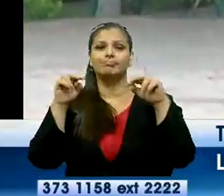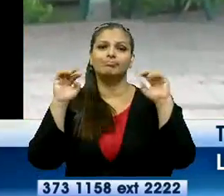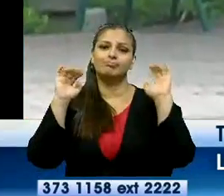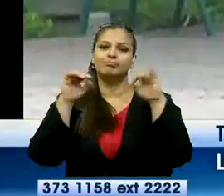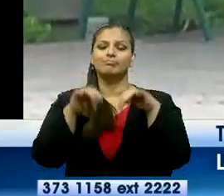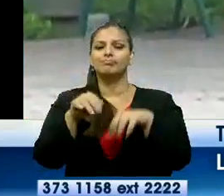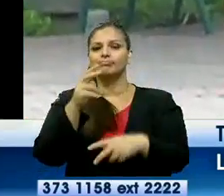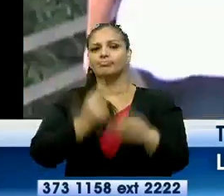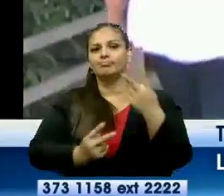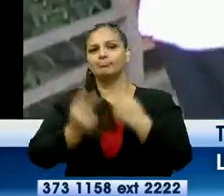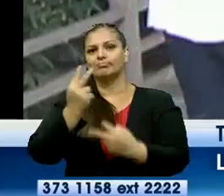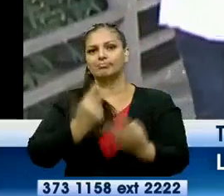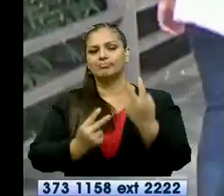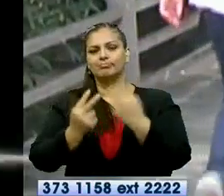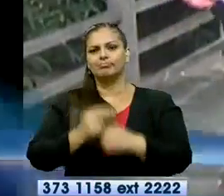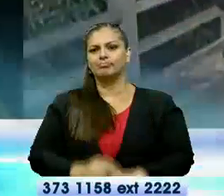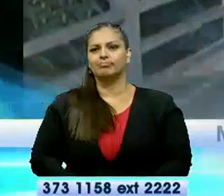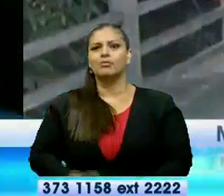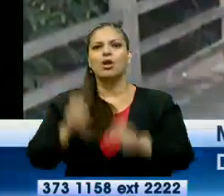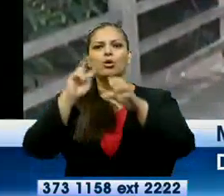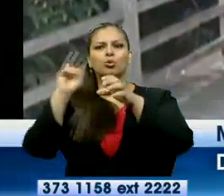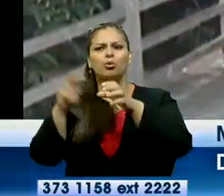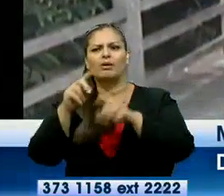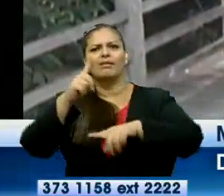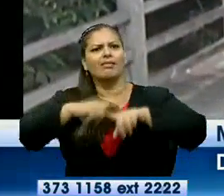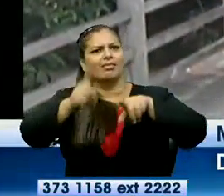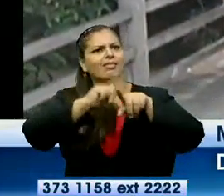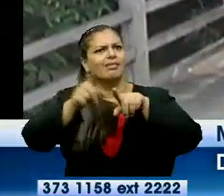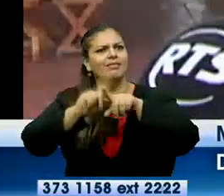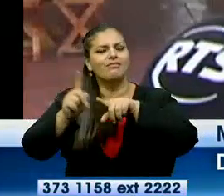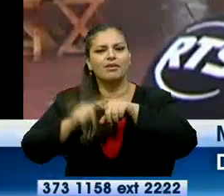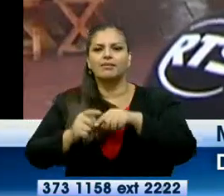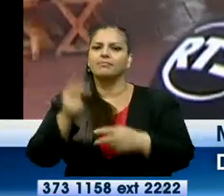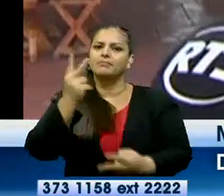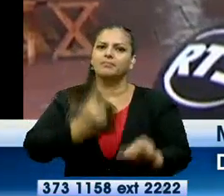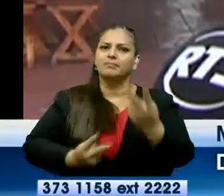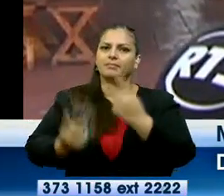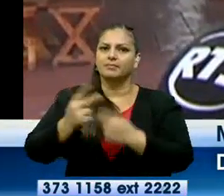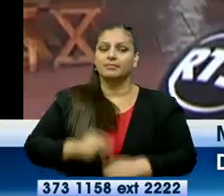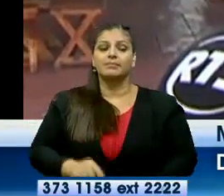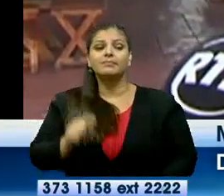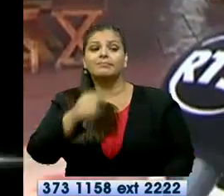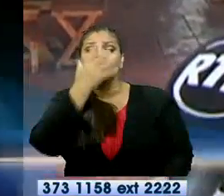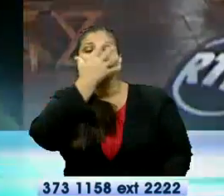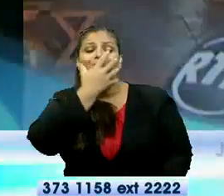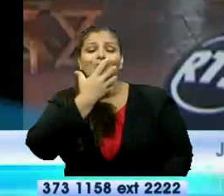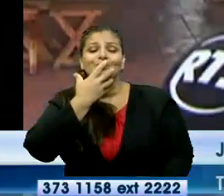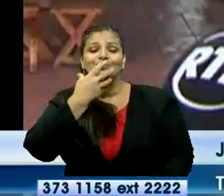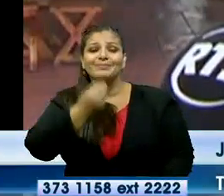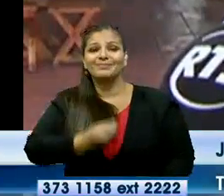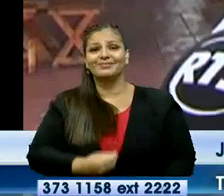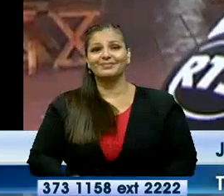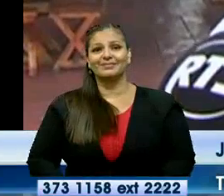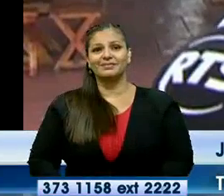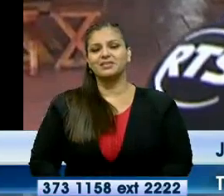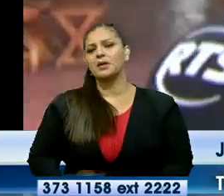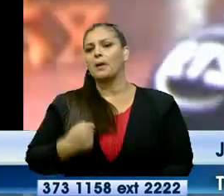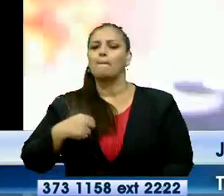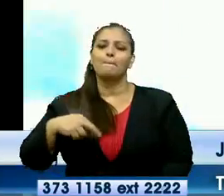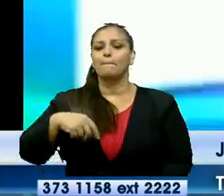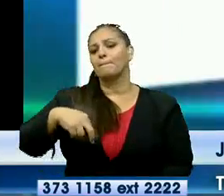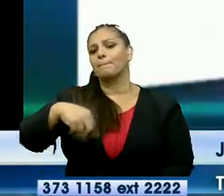Aquí es común toparse con ciudadanos de otras partes. Sí, muy bonito, muy hermoso. ¿Para qué? Para hacer